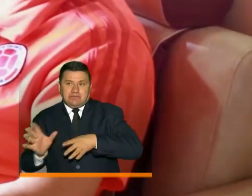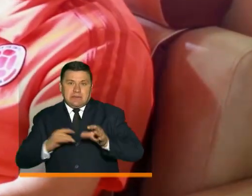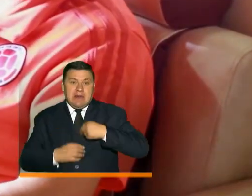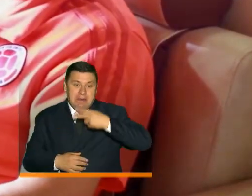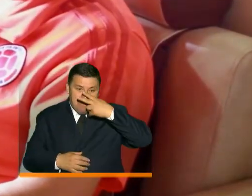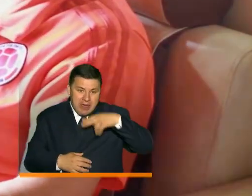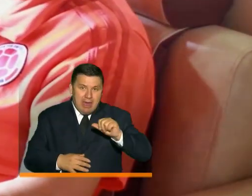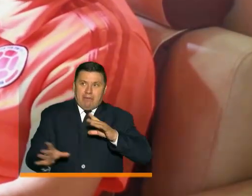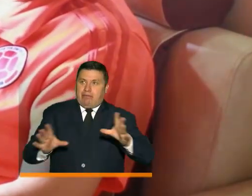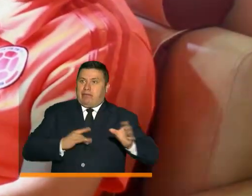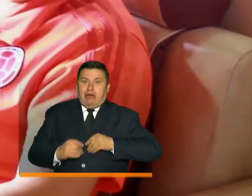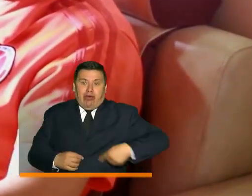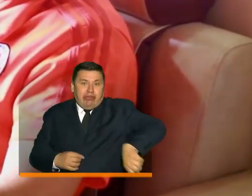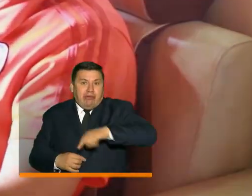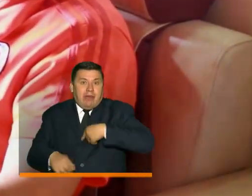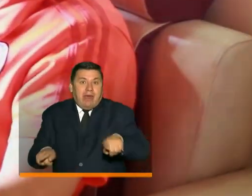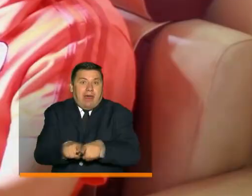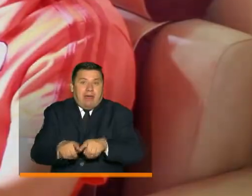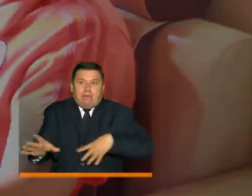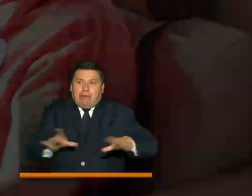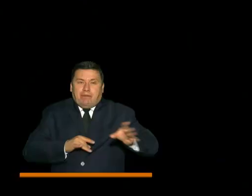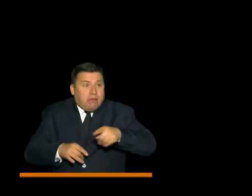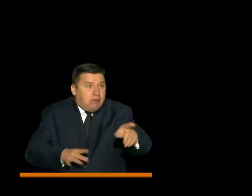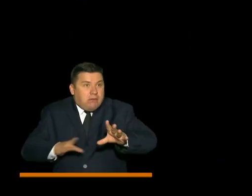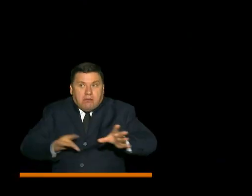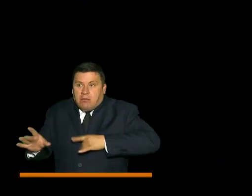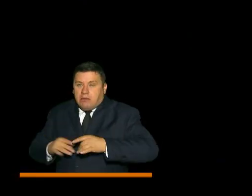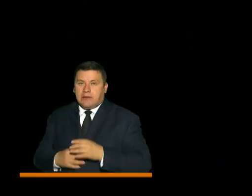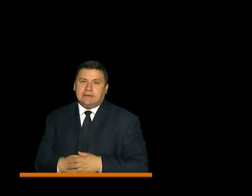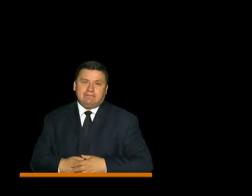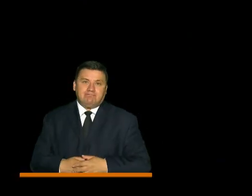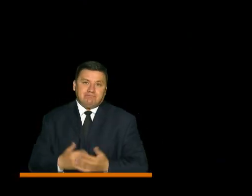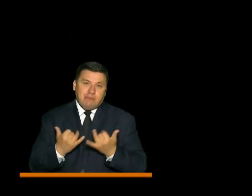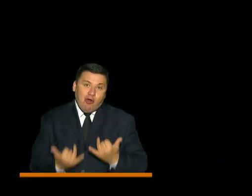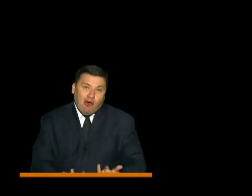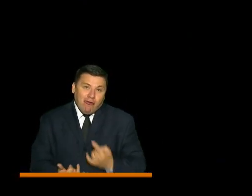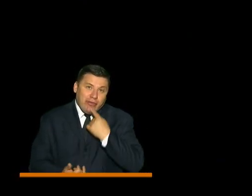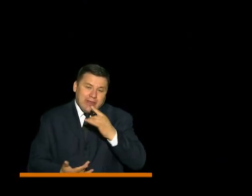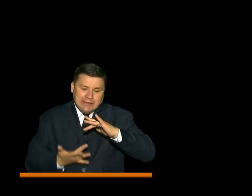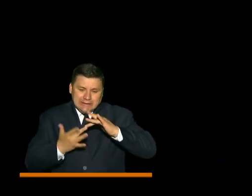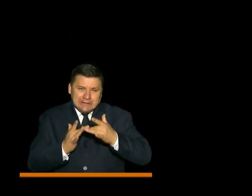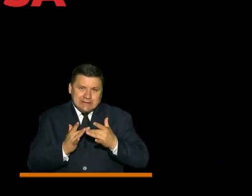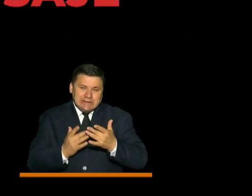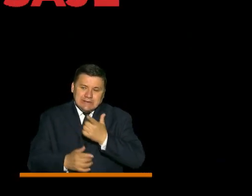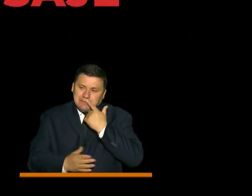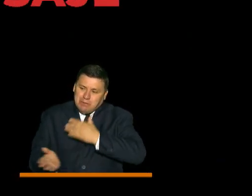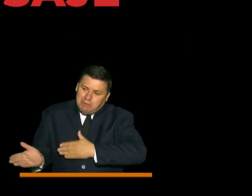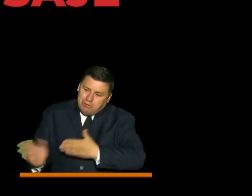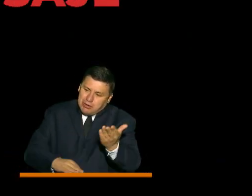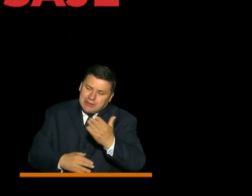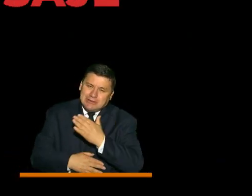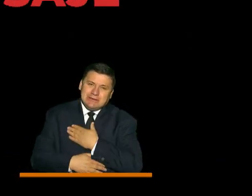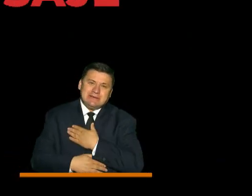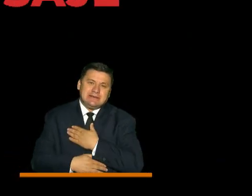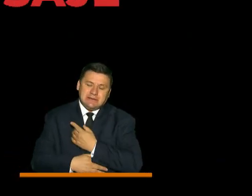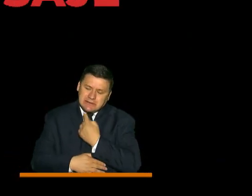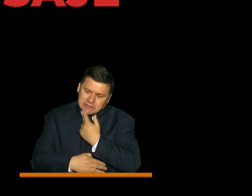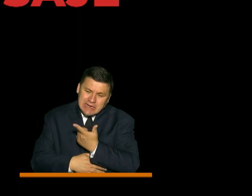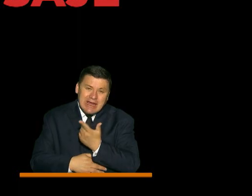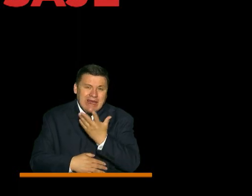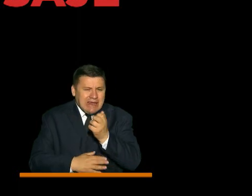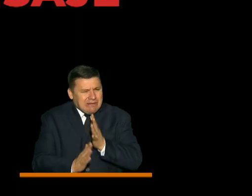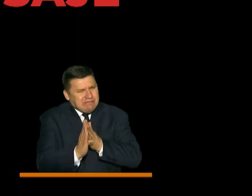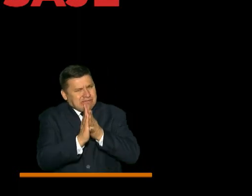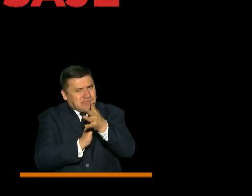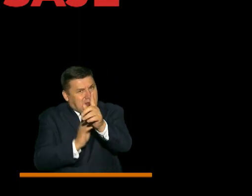mi hija. Todos mis hermanos resultaron contagiados. Hoy, con dolor aún por la pérdida de su padre, nos envía un